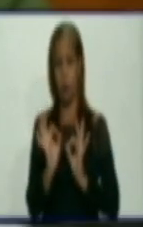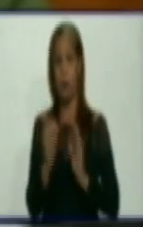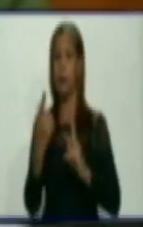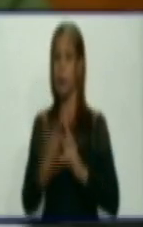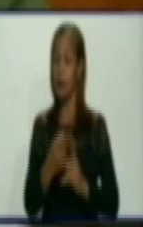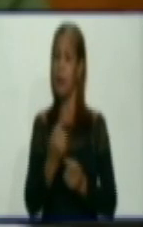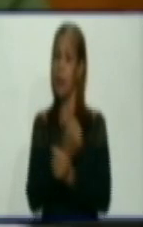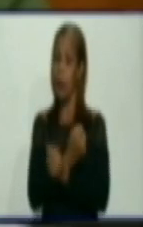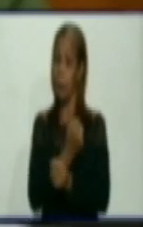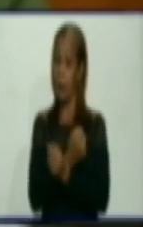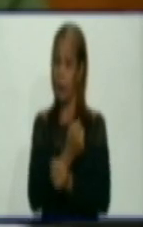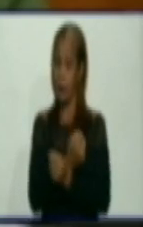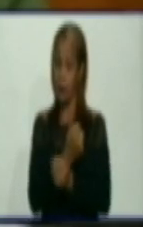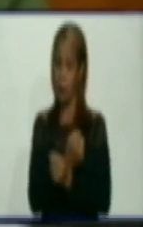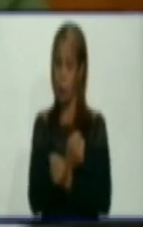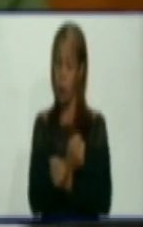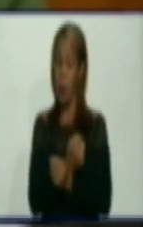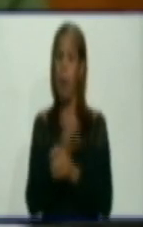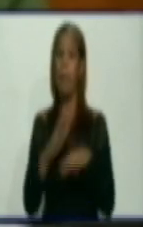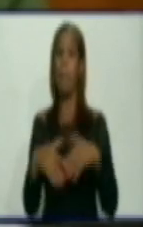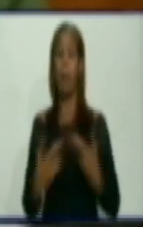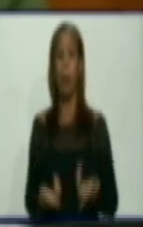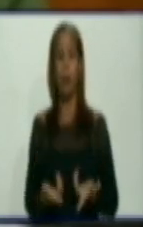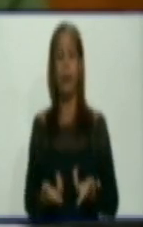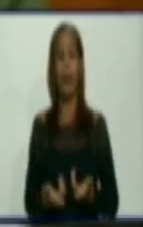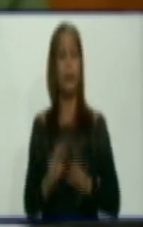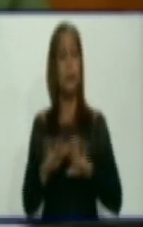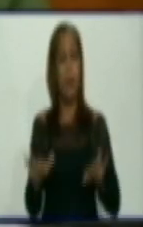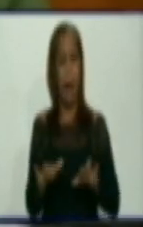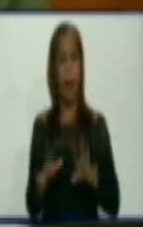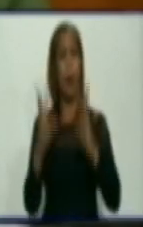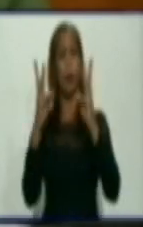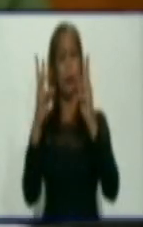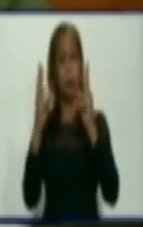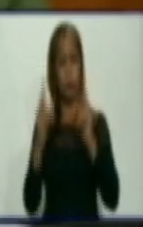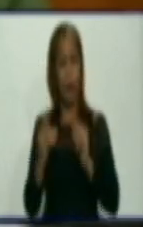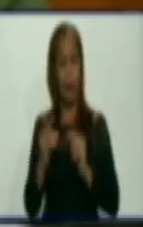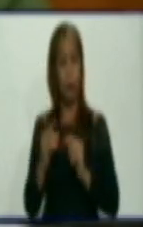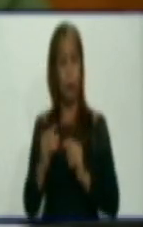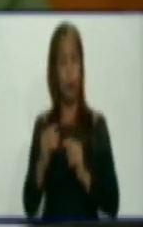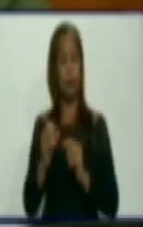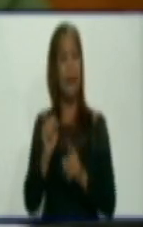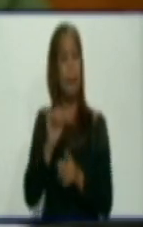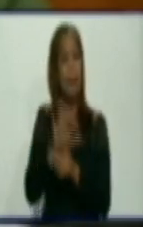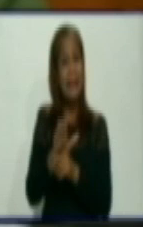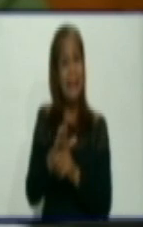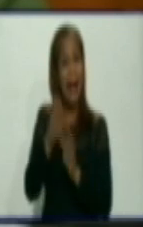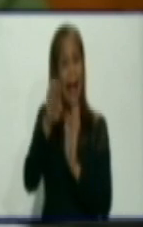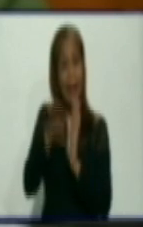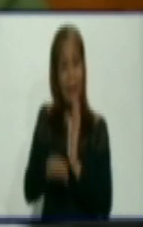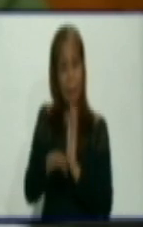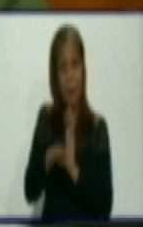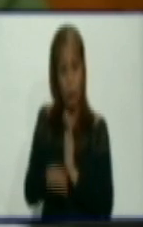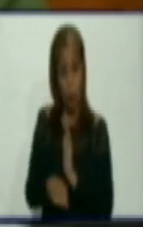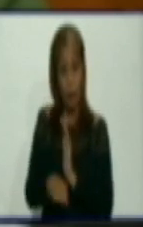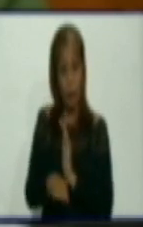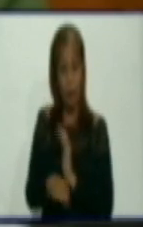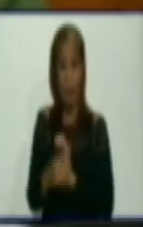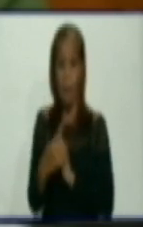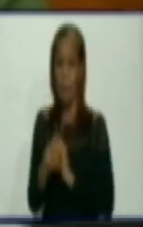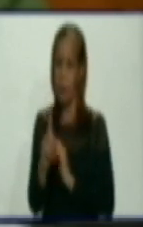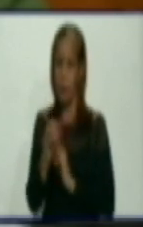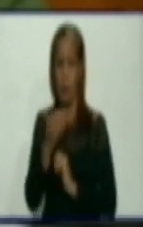aunque los números comienzan a disminuir tal y como se pronosticó por los propios expertos, la llamada meseta para después